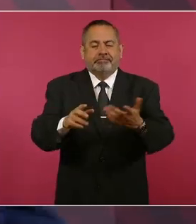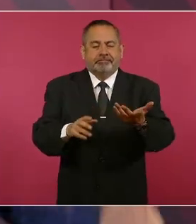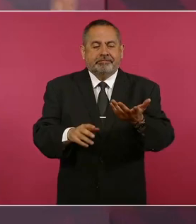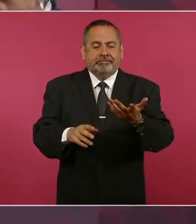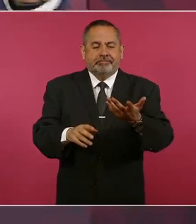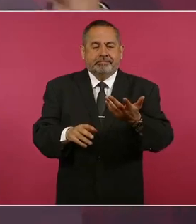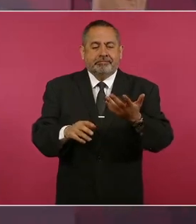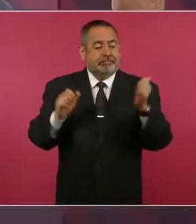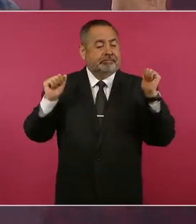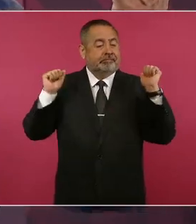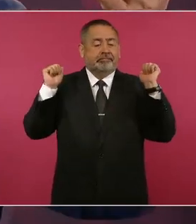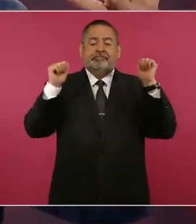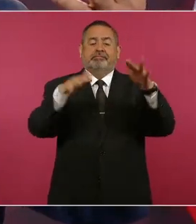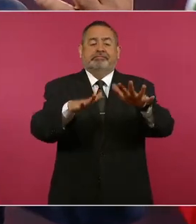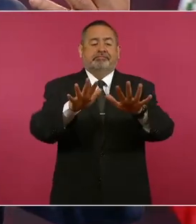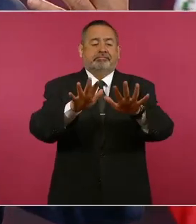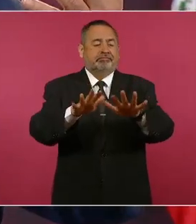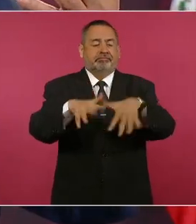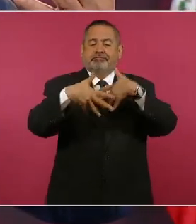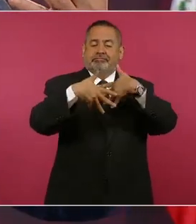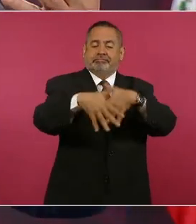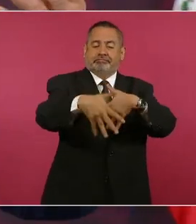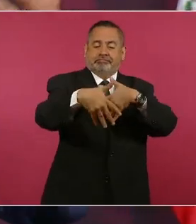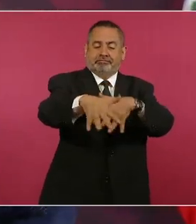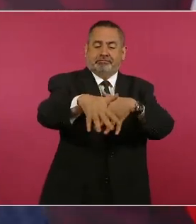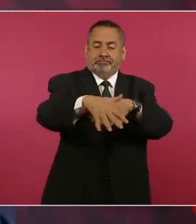en donde el rey va desnudo.